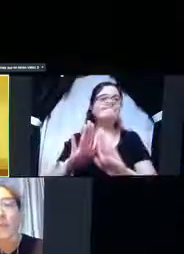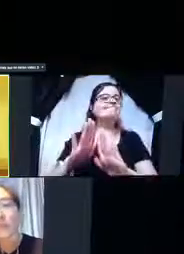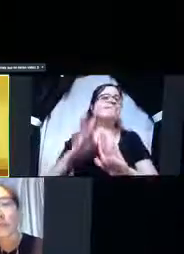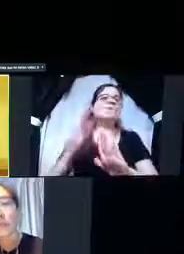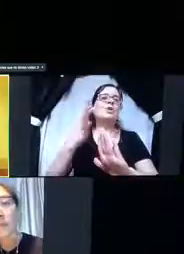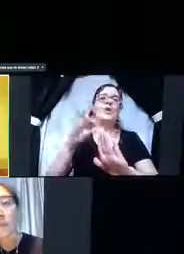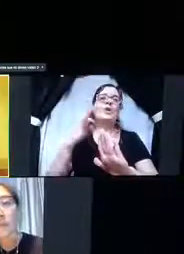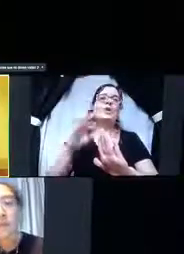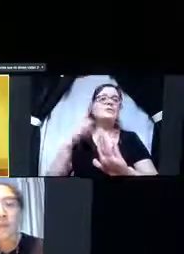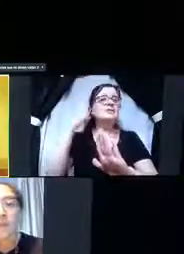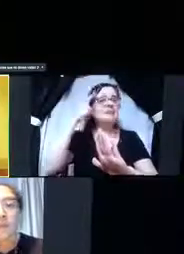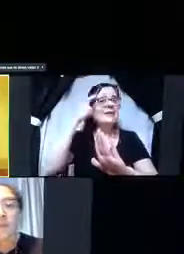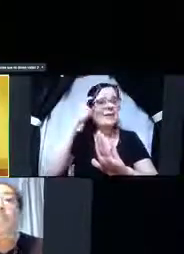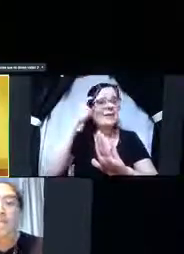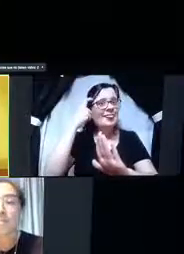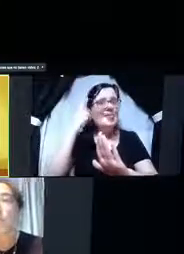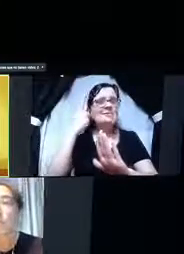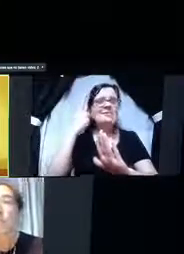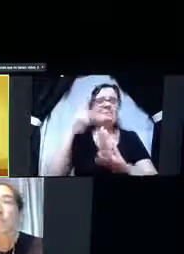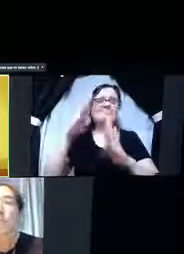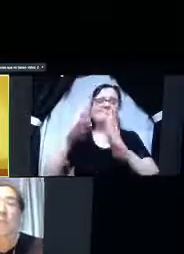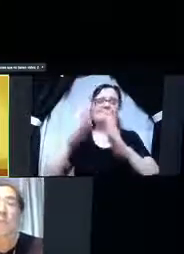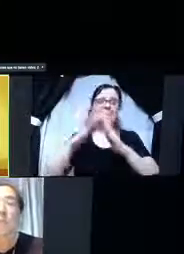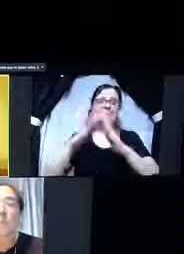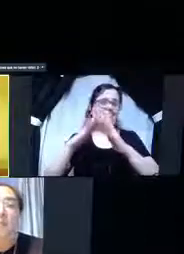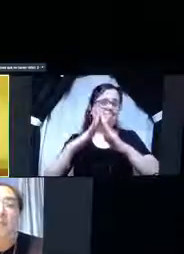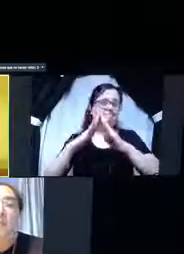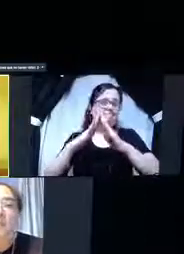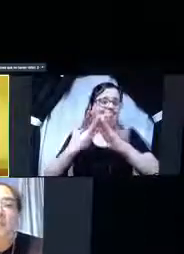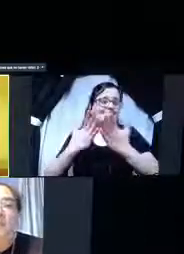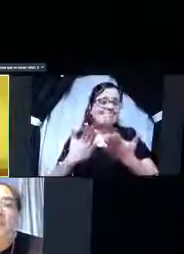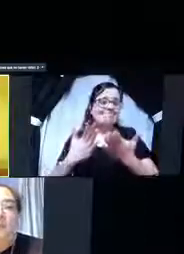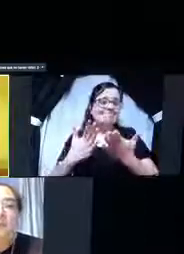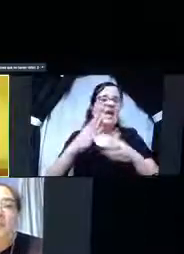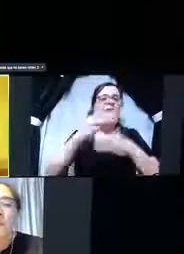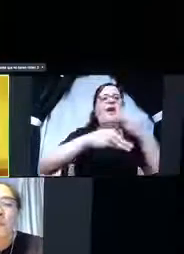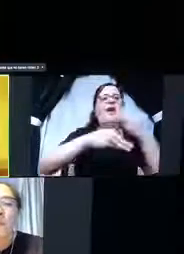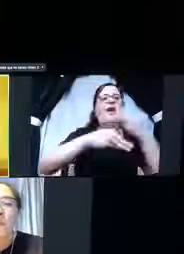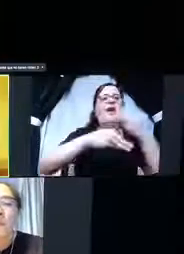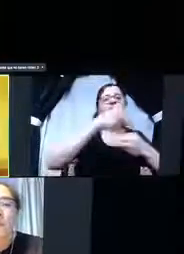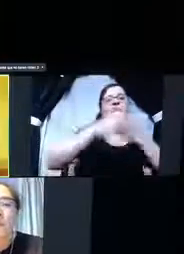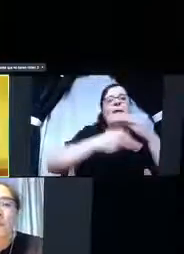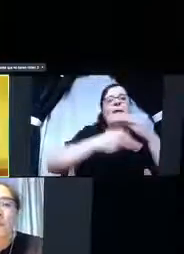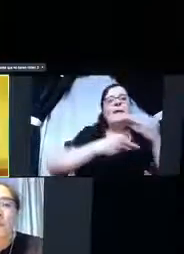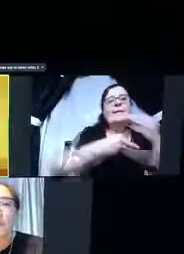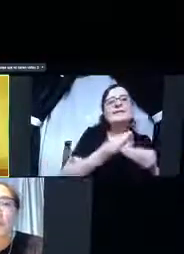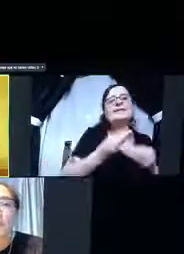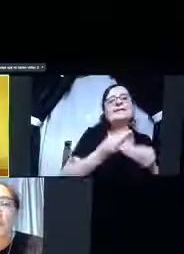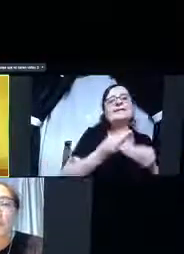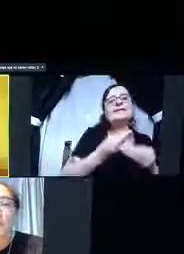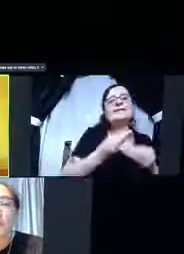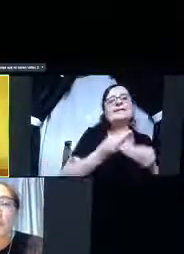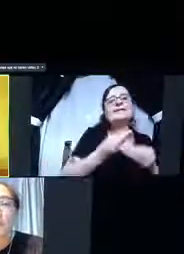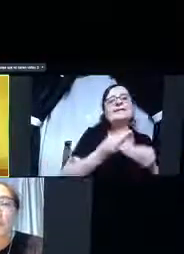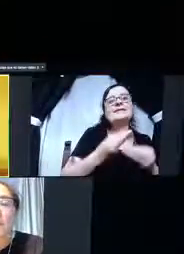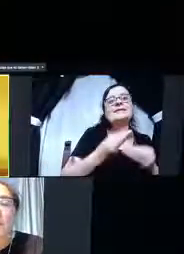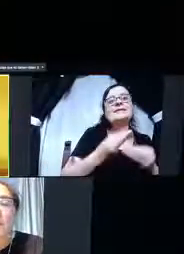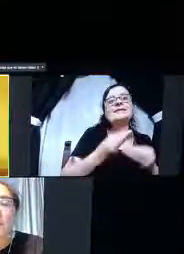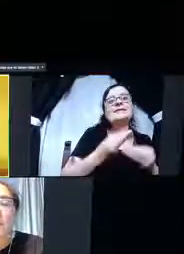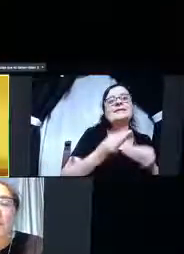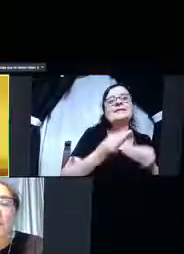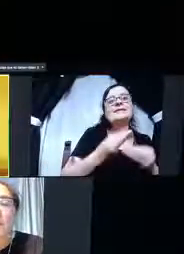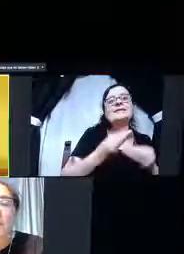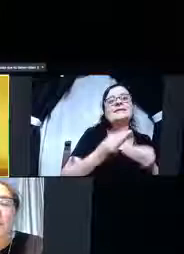propuso muchos desafíos, muchísimos desafíos. Y a las familias con chiquitos que están en edad educativa,